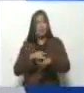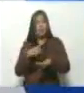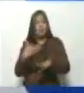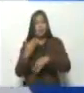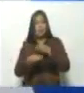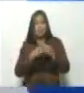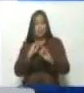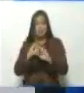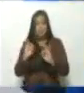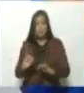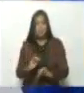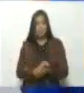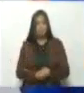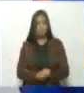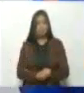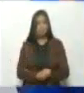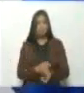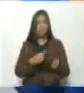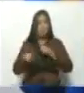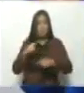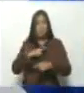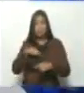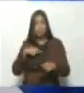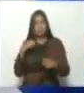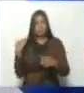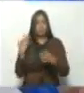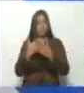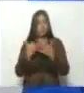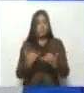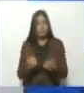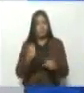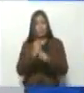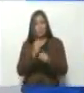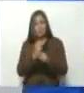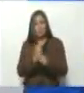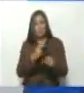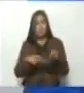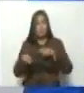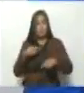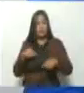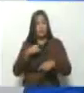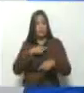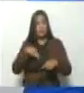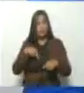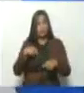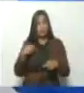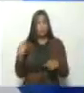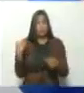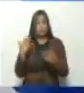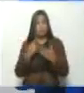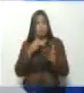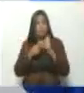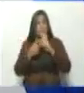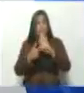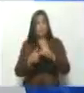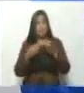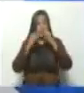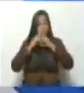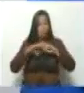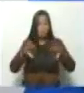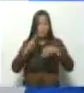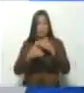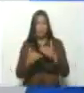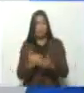dices, Pedro, la ordenanza, también lo hemos venido trabajando. Hay una ordenanza que se ha venido presentando,